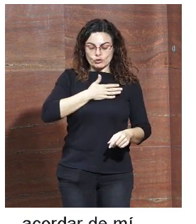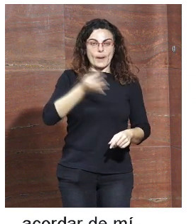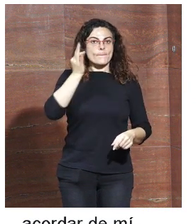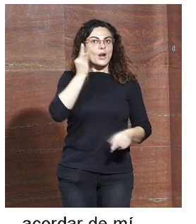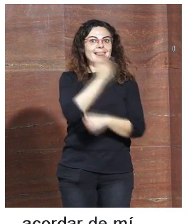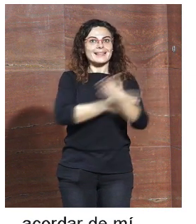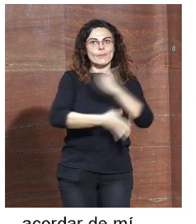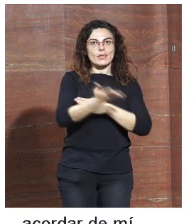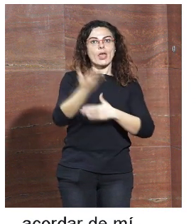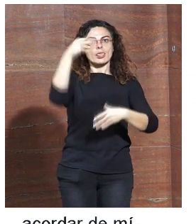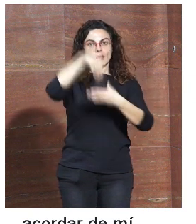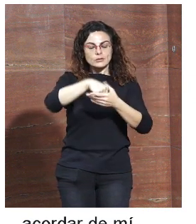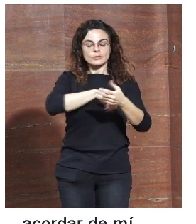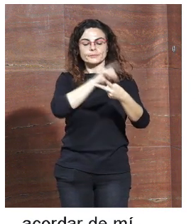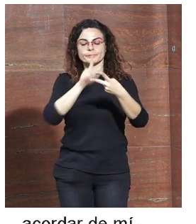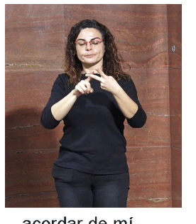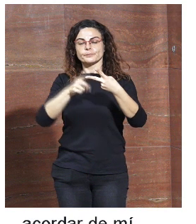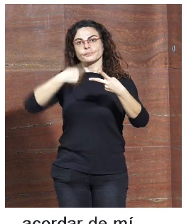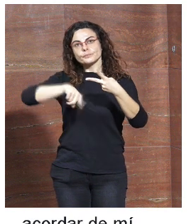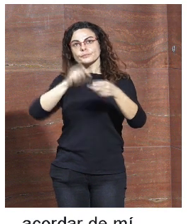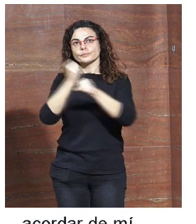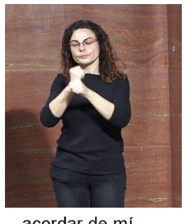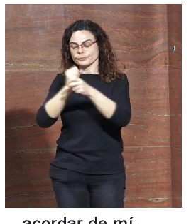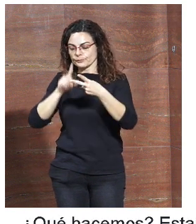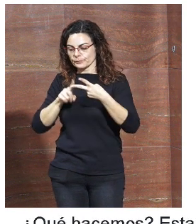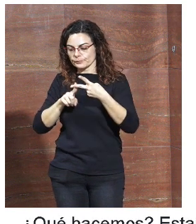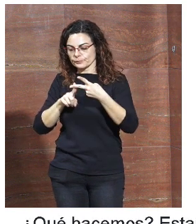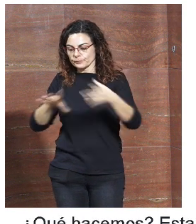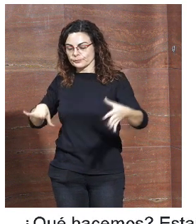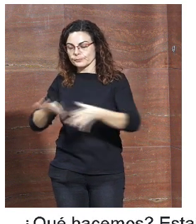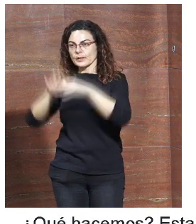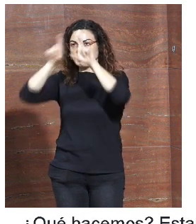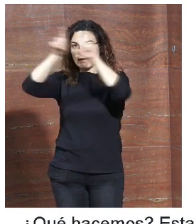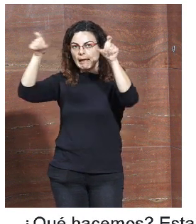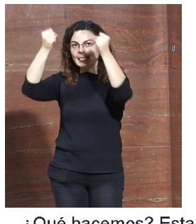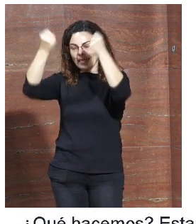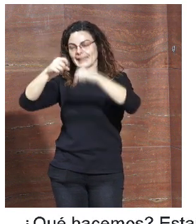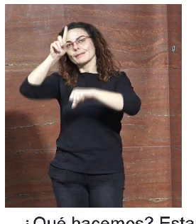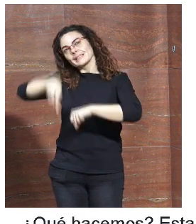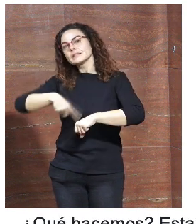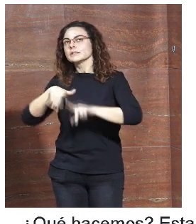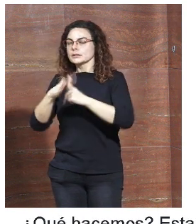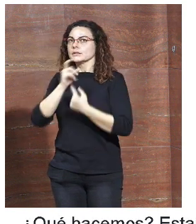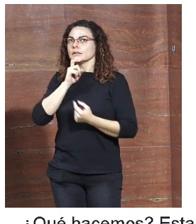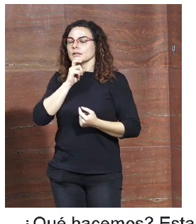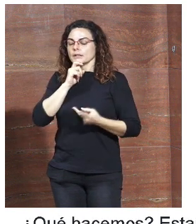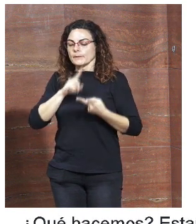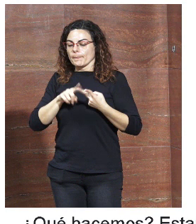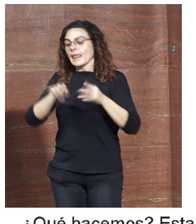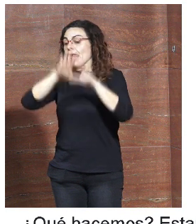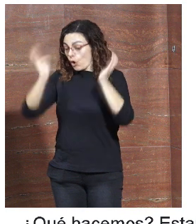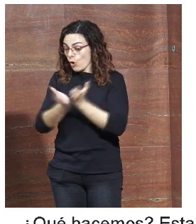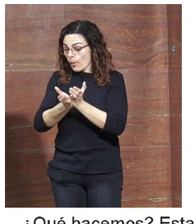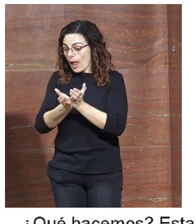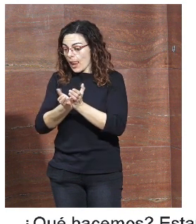con discapacidad. Y luego también el trabajo en y desde la entidad, que también es la parte difícil, a nivel global